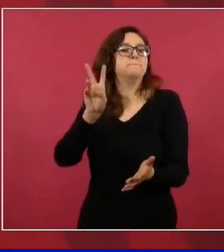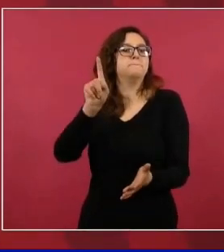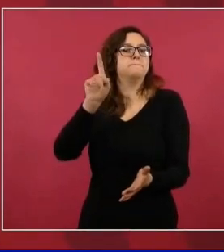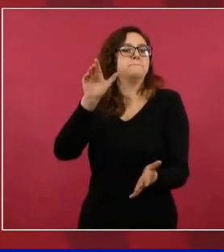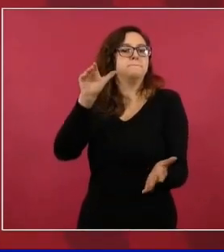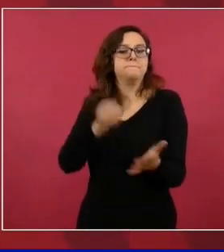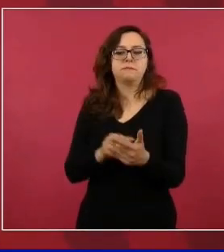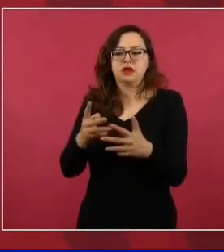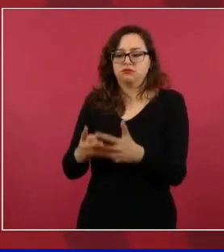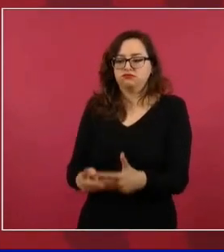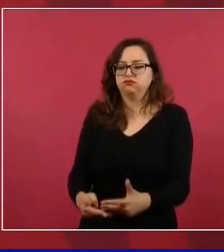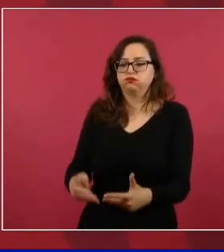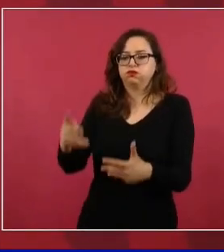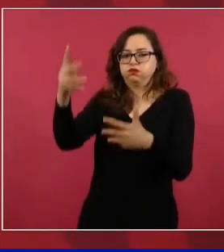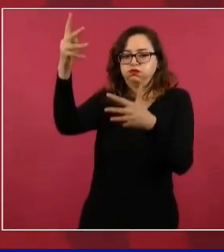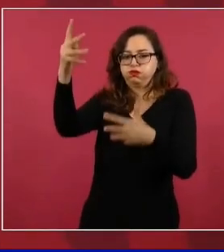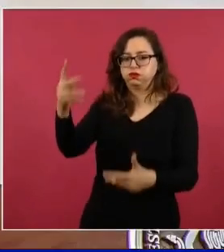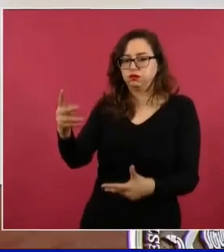de esos 1000